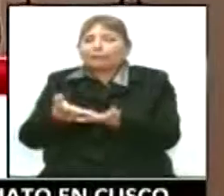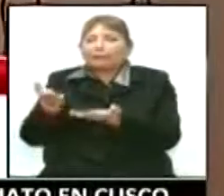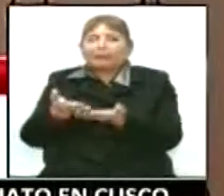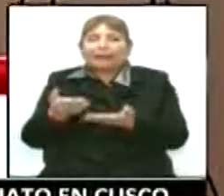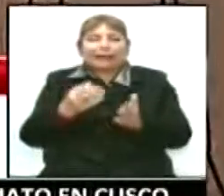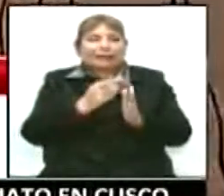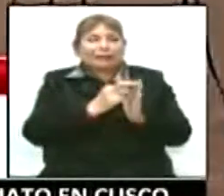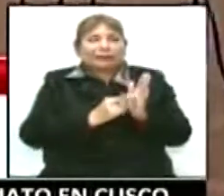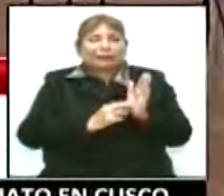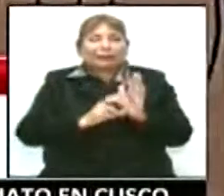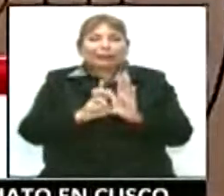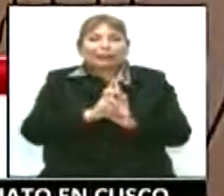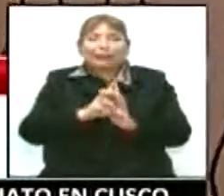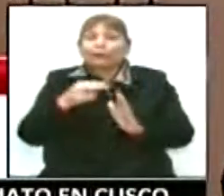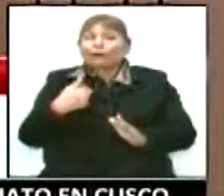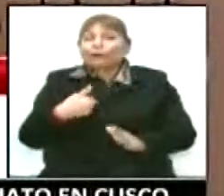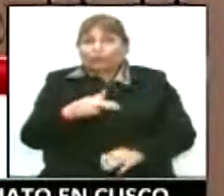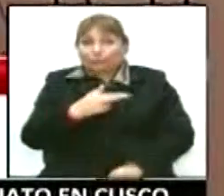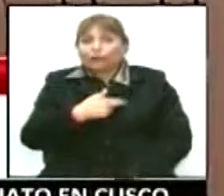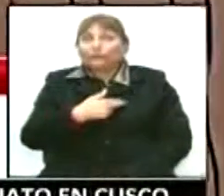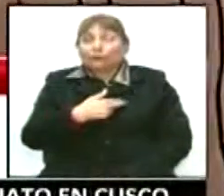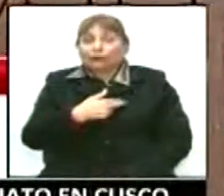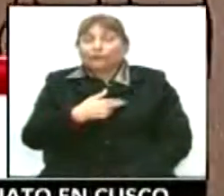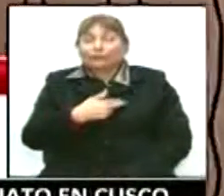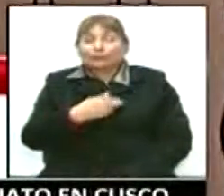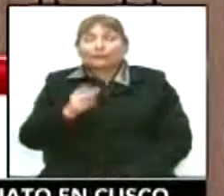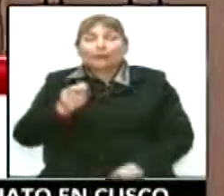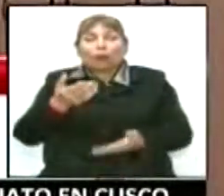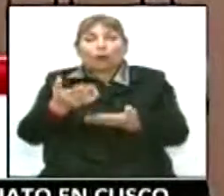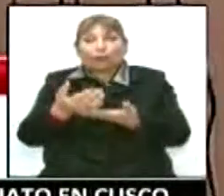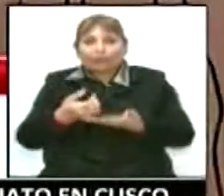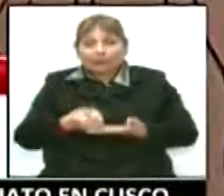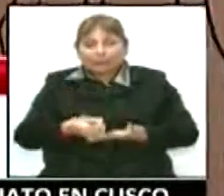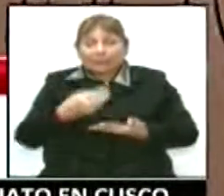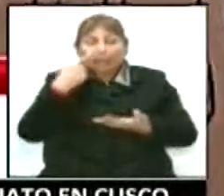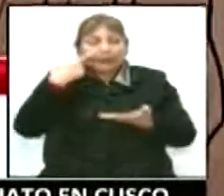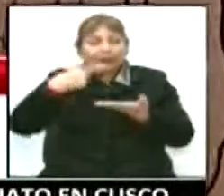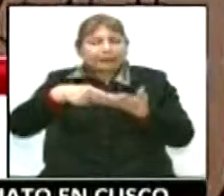ley. Y por lo tanto, nosotros también nos corresponde revisar este tema.